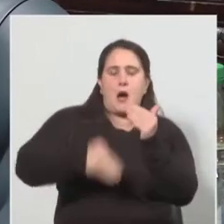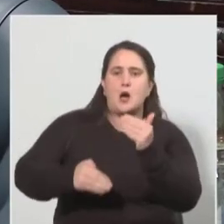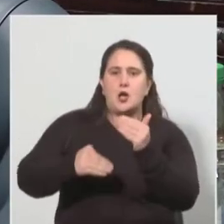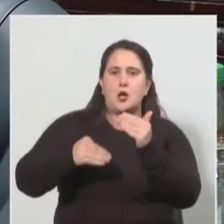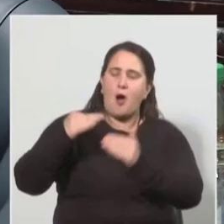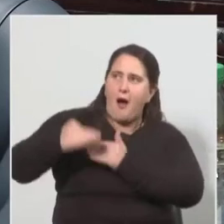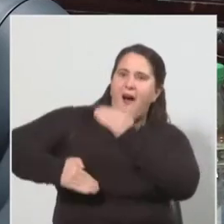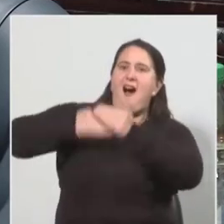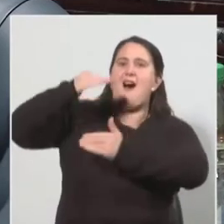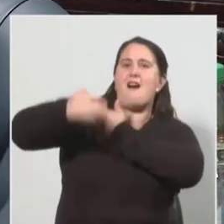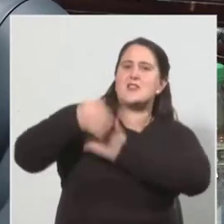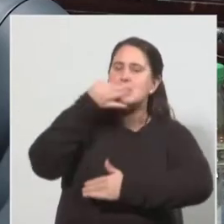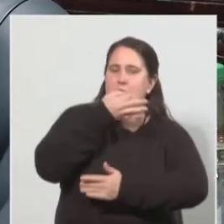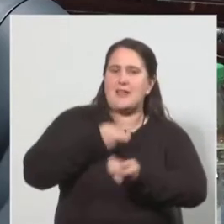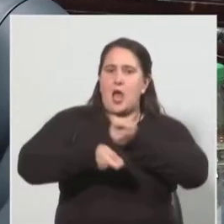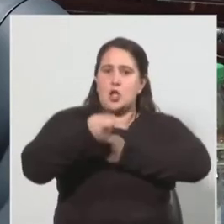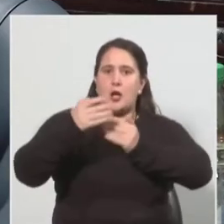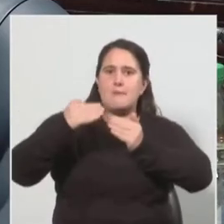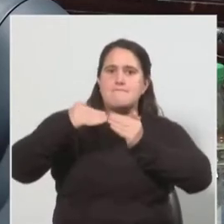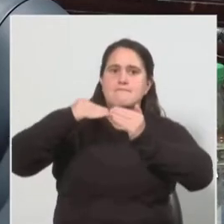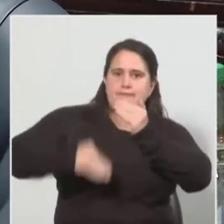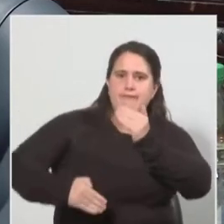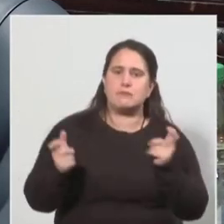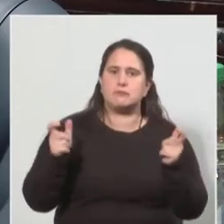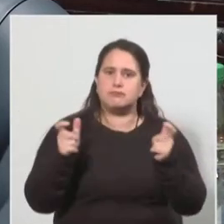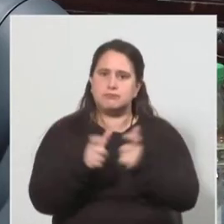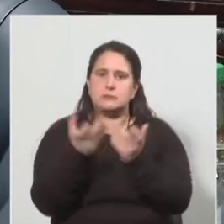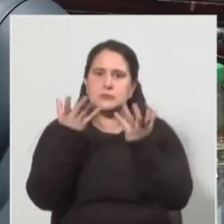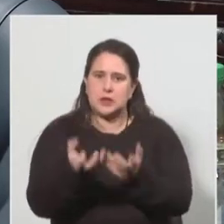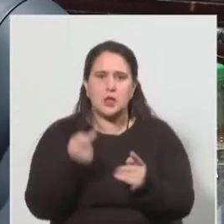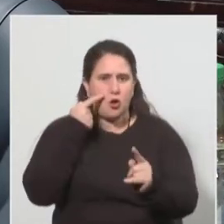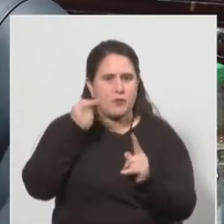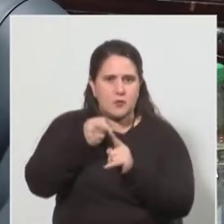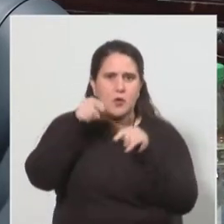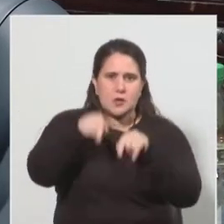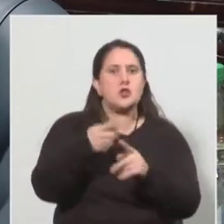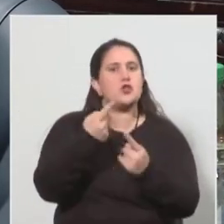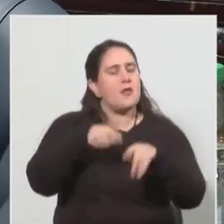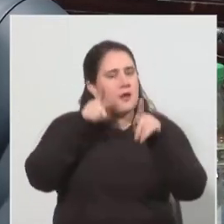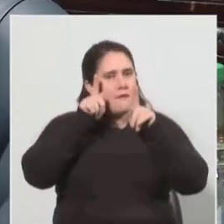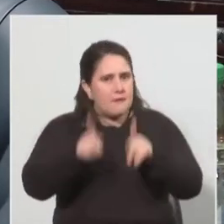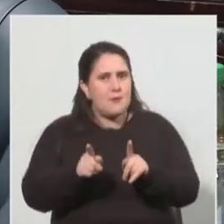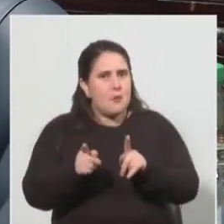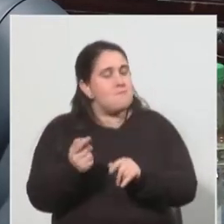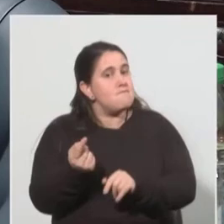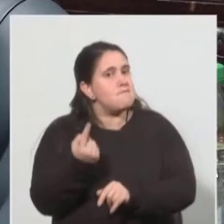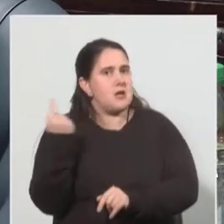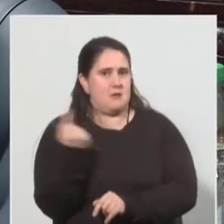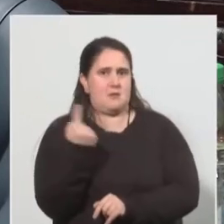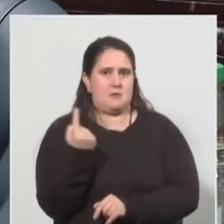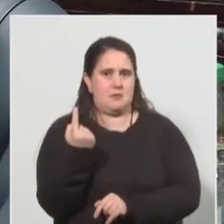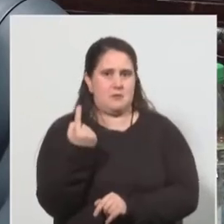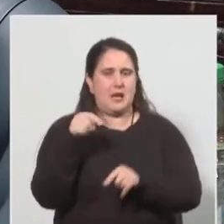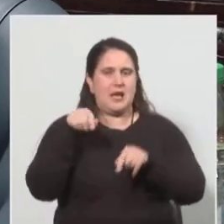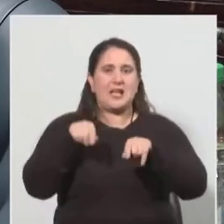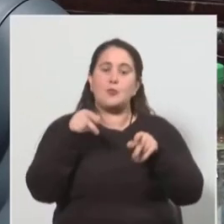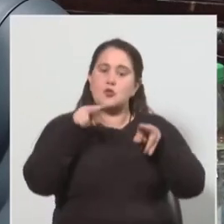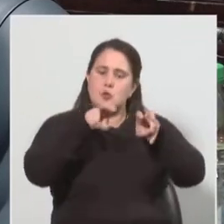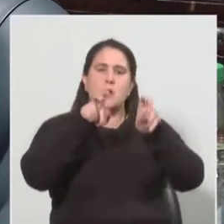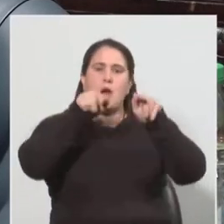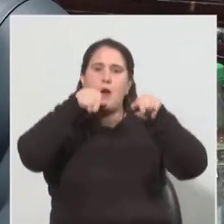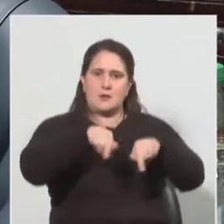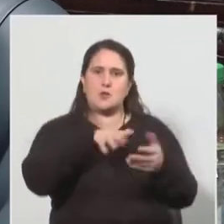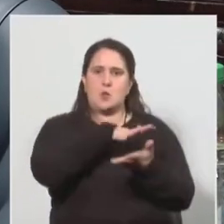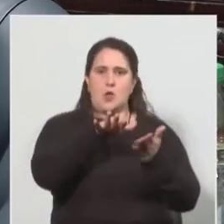del narcotráfico, debemos atender principal y fundamentalmente a casos como el que hoy nos